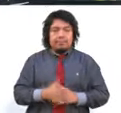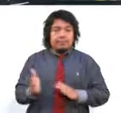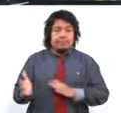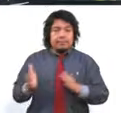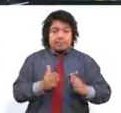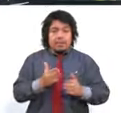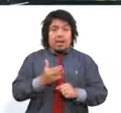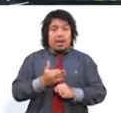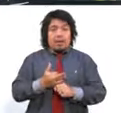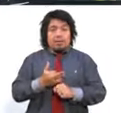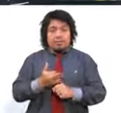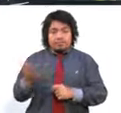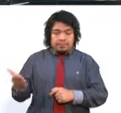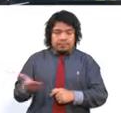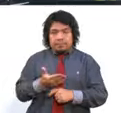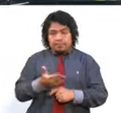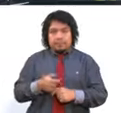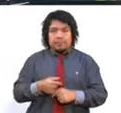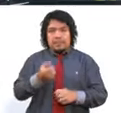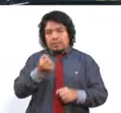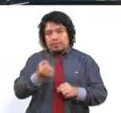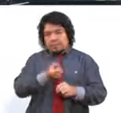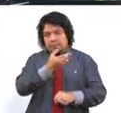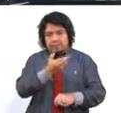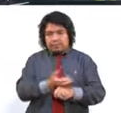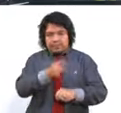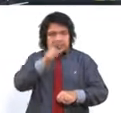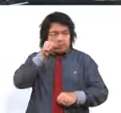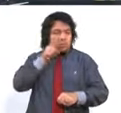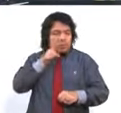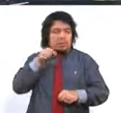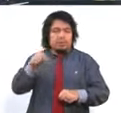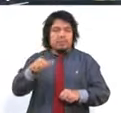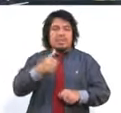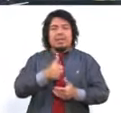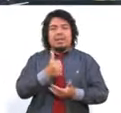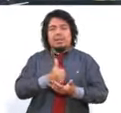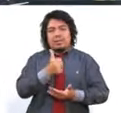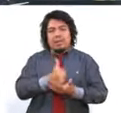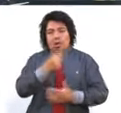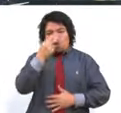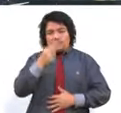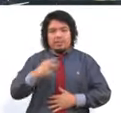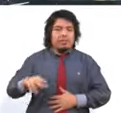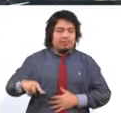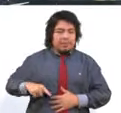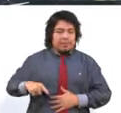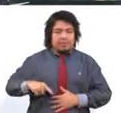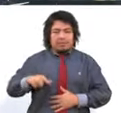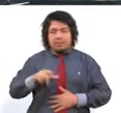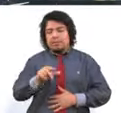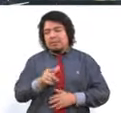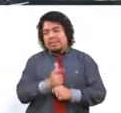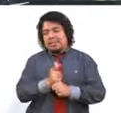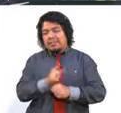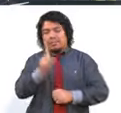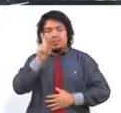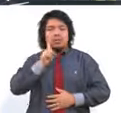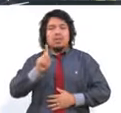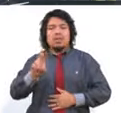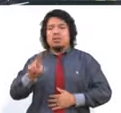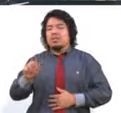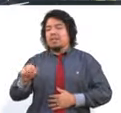Enseguida, invitamos a la secretaria de Seguridad y Protección Ciudadana del Gobierno de México, licenciada Rosa Isela Rodríguez Velázquez, nos